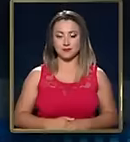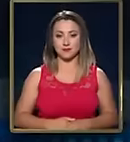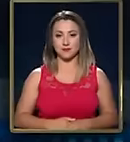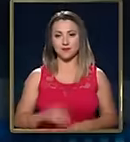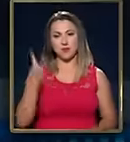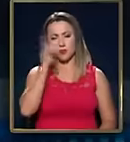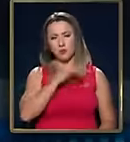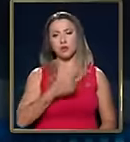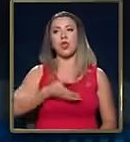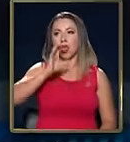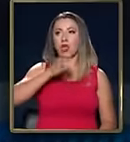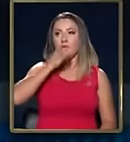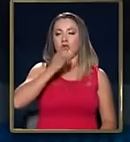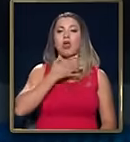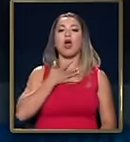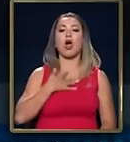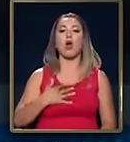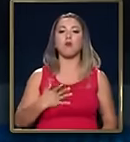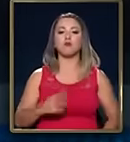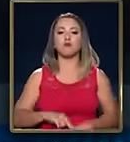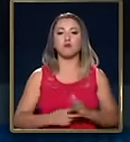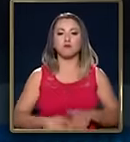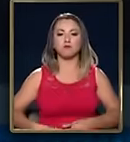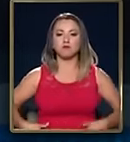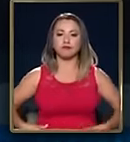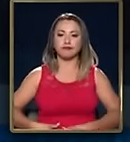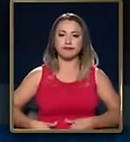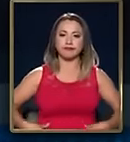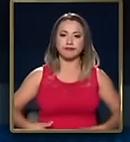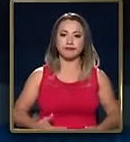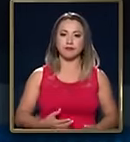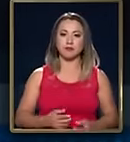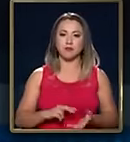Puta, tanto tomar agua me da cirrosis hidráulica, güey.